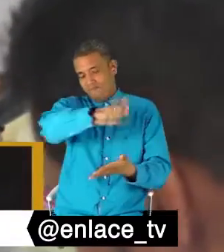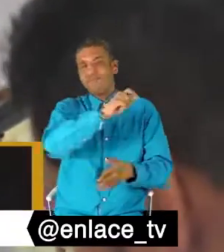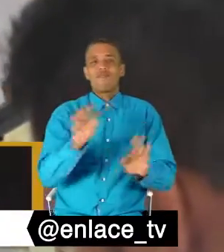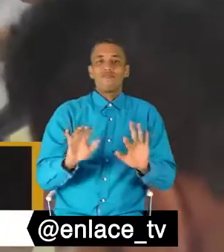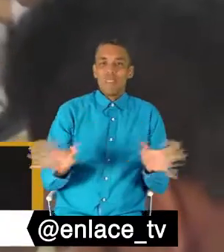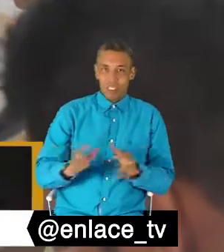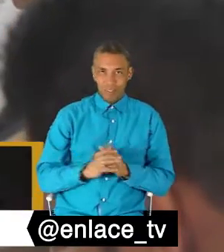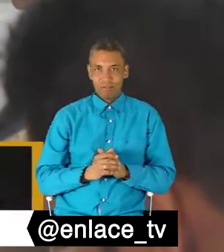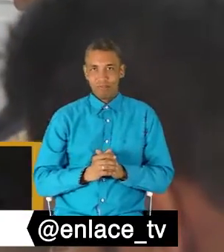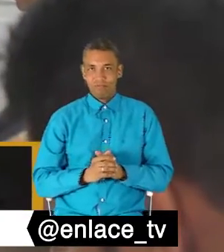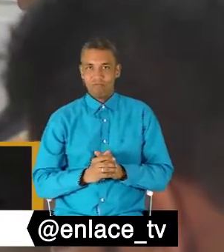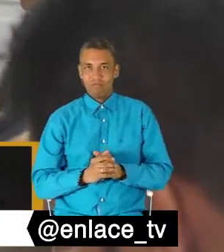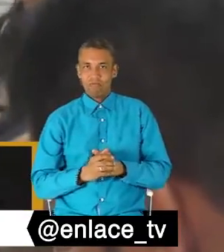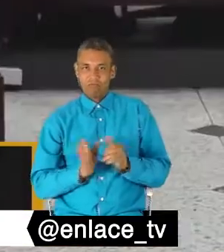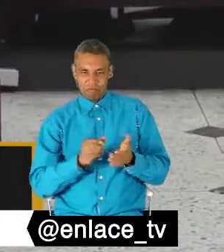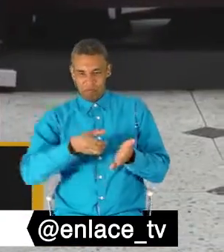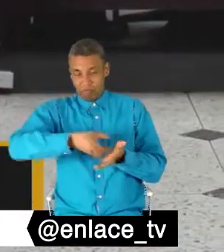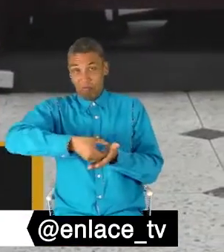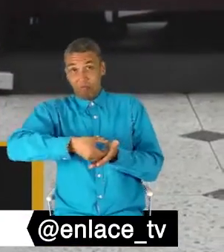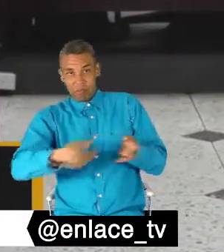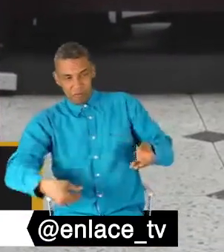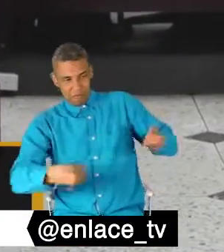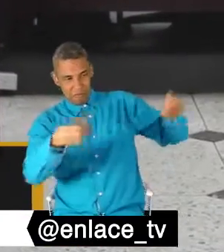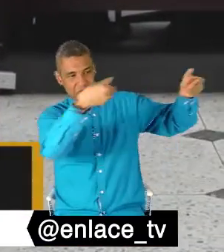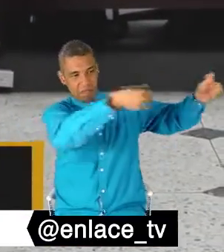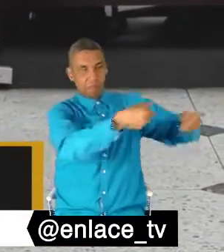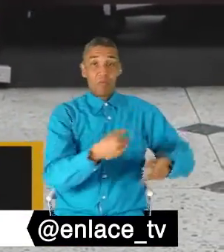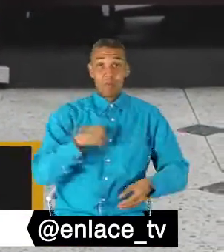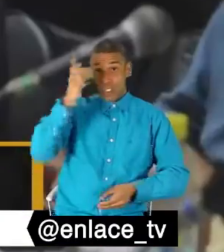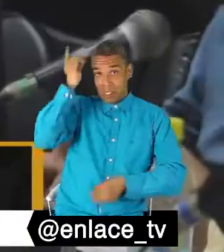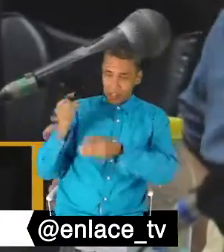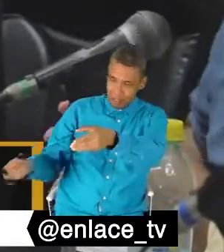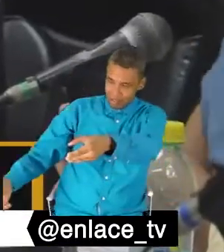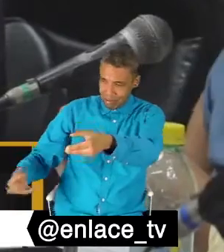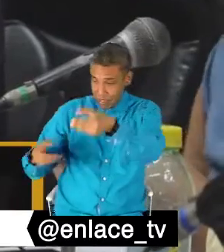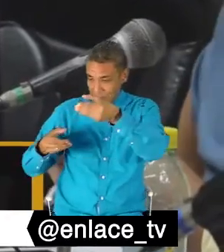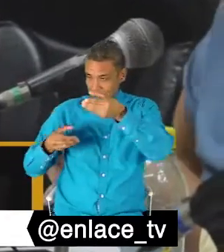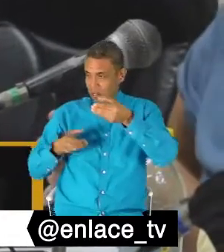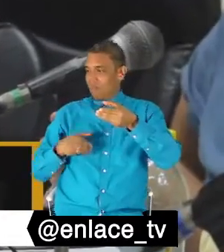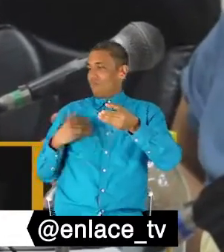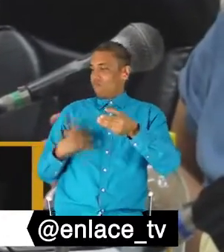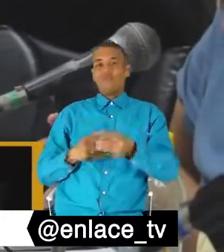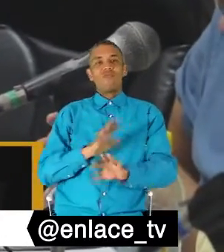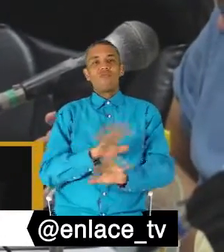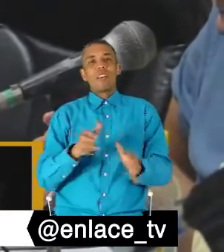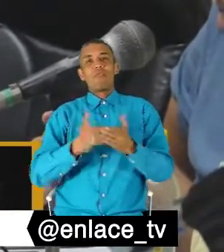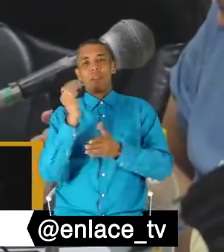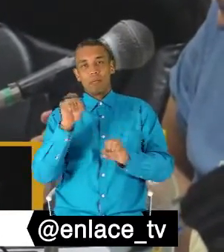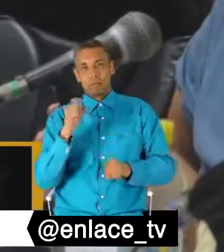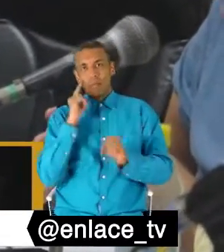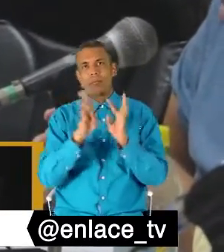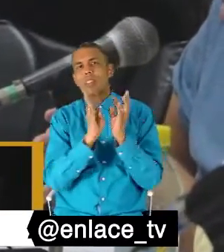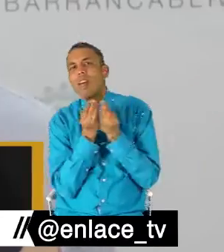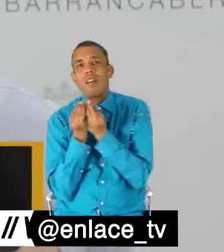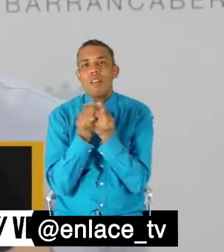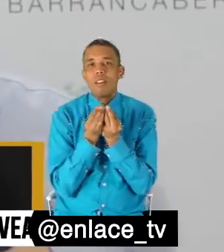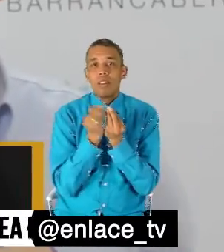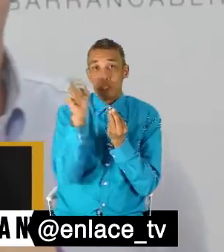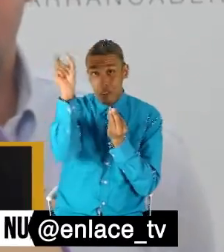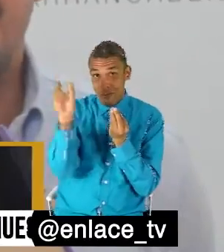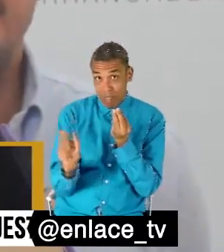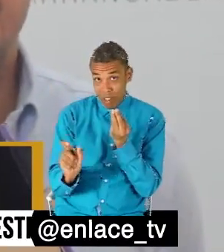la carta de navegación del actual gobierno del alcalde Darío Echeverri Serrano. Sobre el particular se ha pronunciado el presidente del Consejo, Emil Arnache. Bueno,